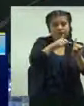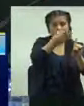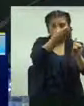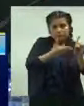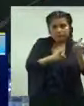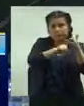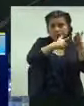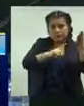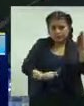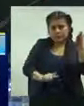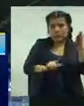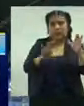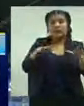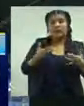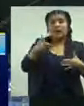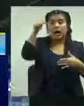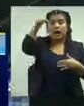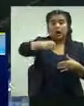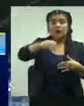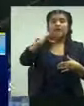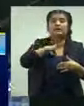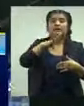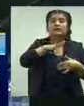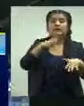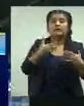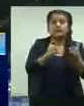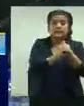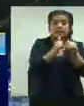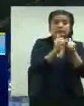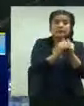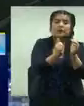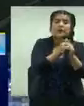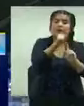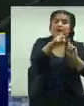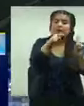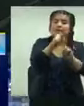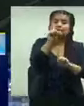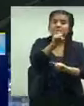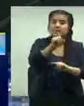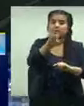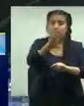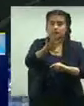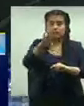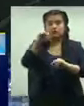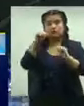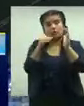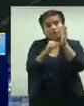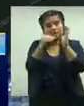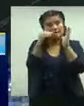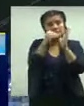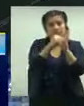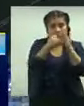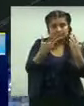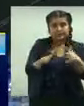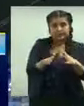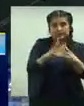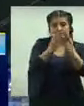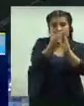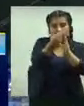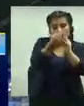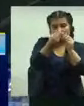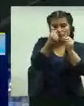tenemos actual, la que está ocupada, contamos con 1.400 millones de